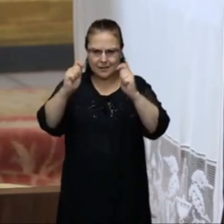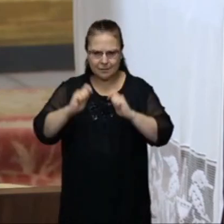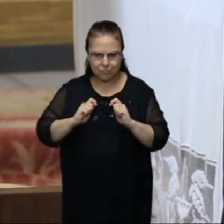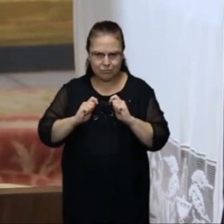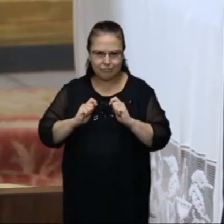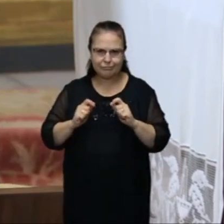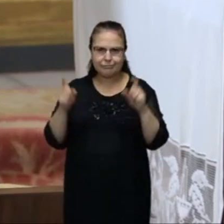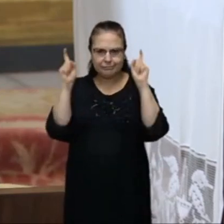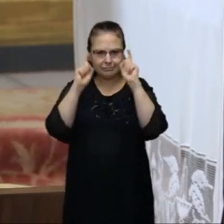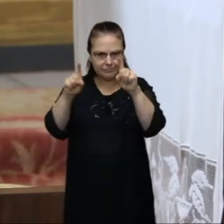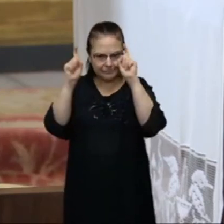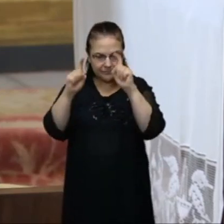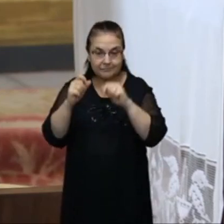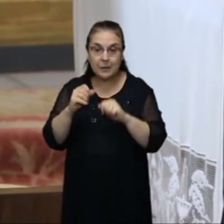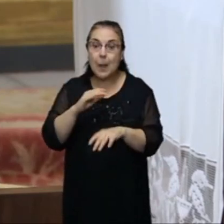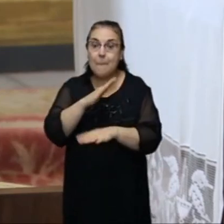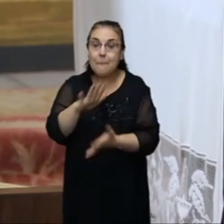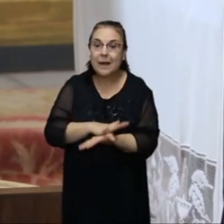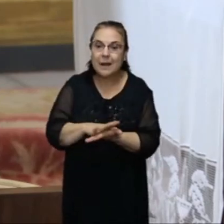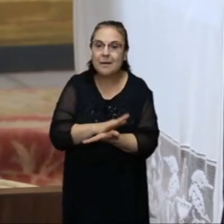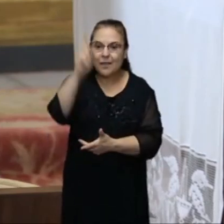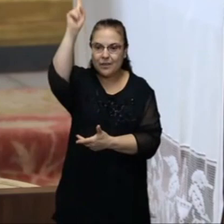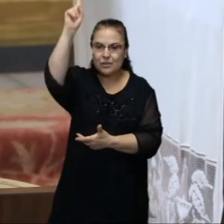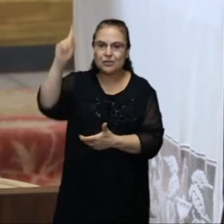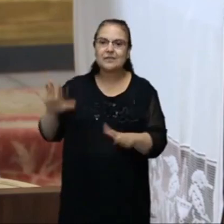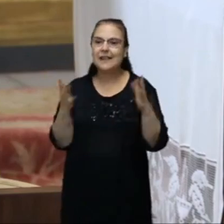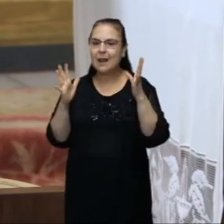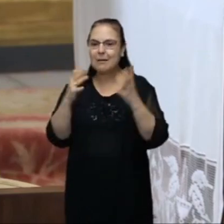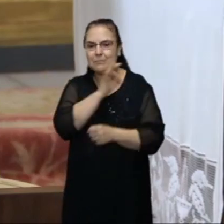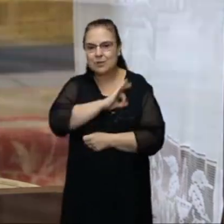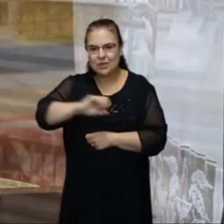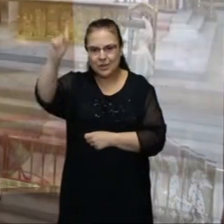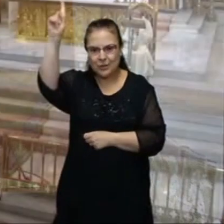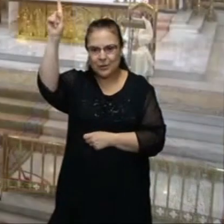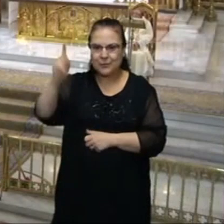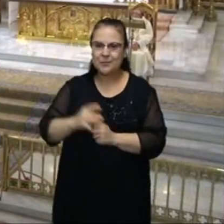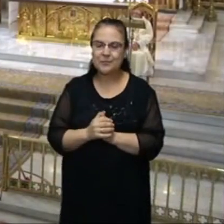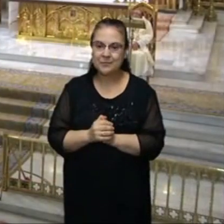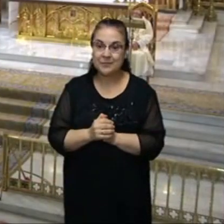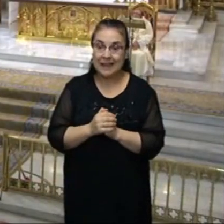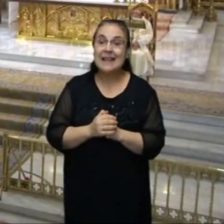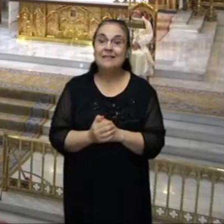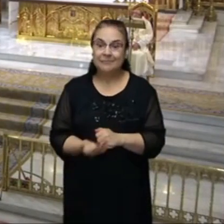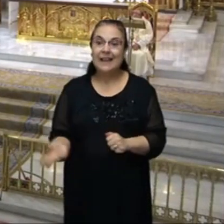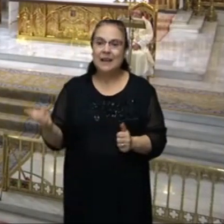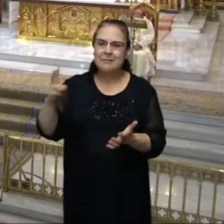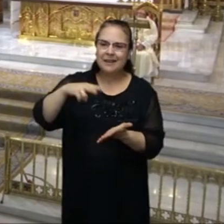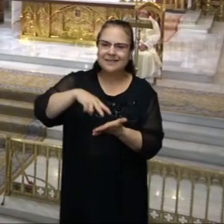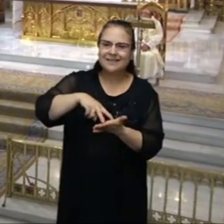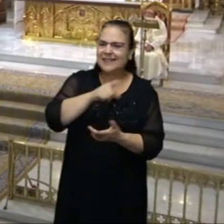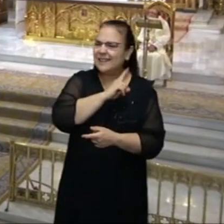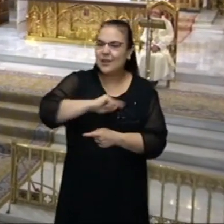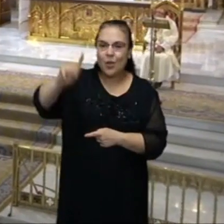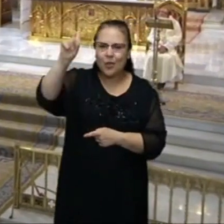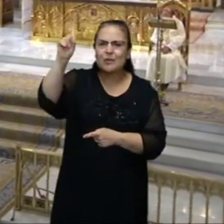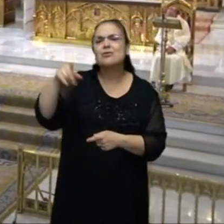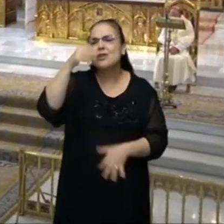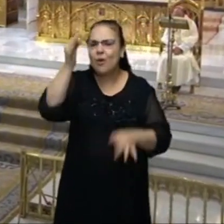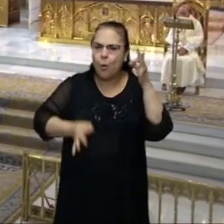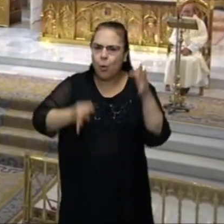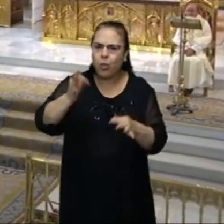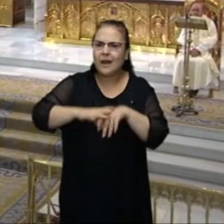instrucción. Palabra de Dios. Te alabamos, Señor. Levántate, oh Dios, y juzga la